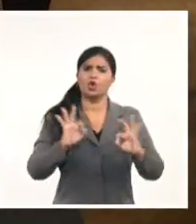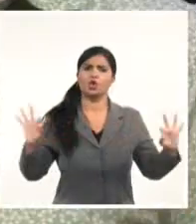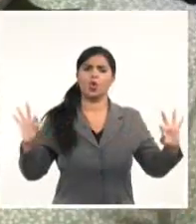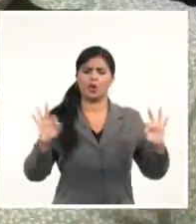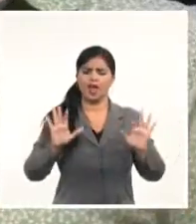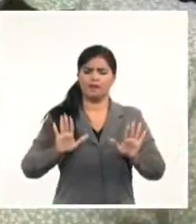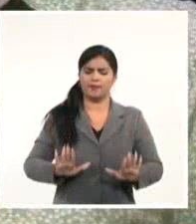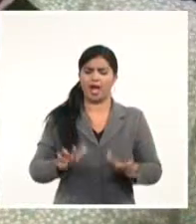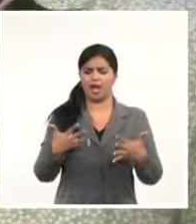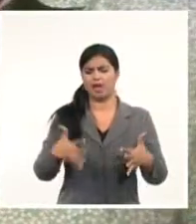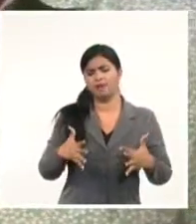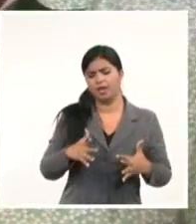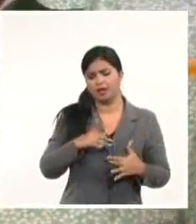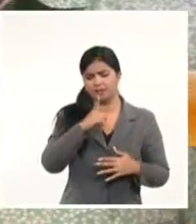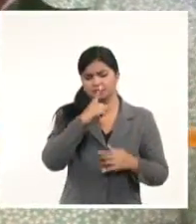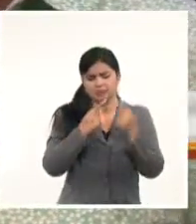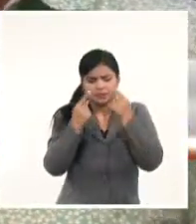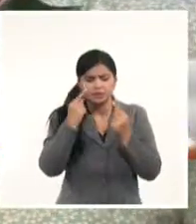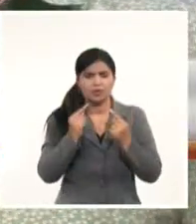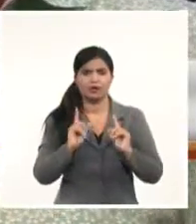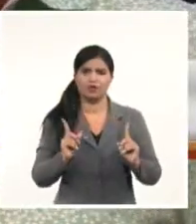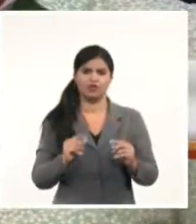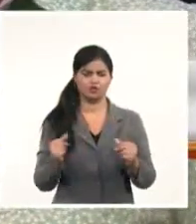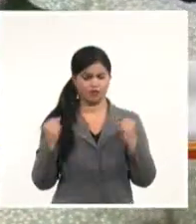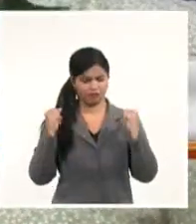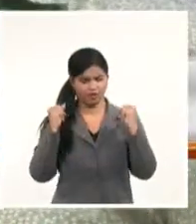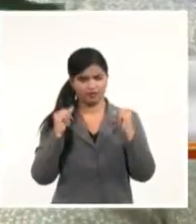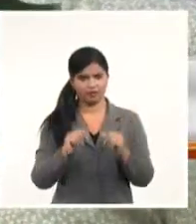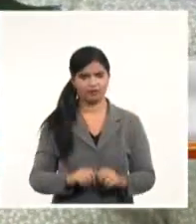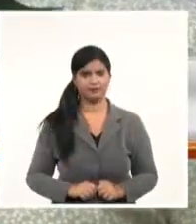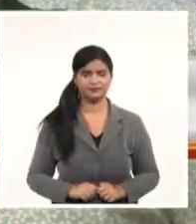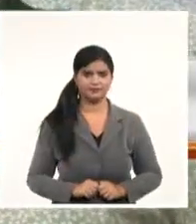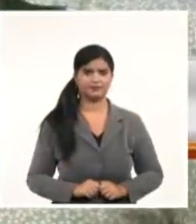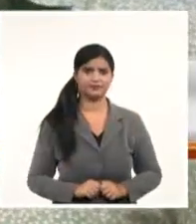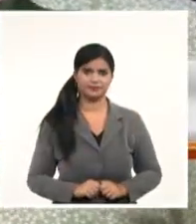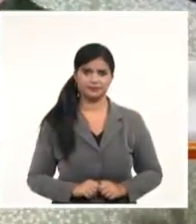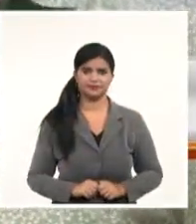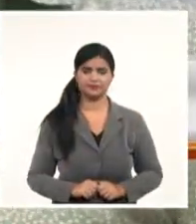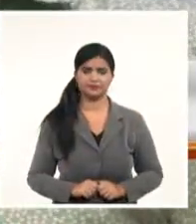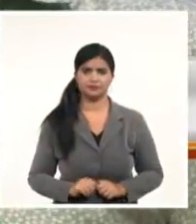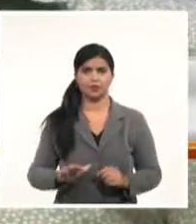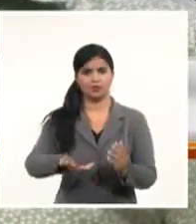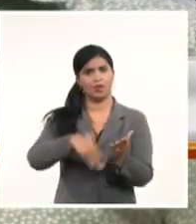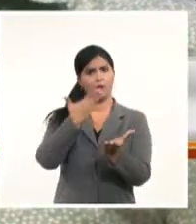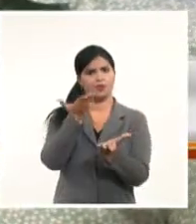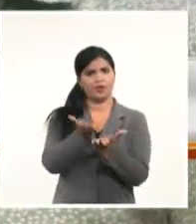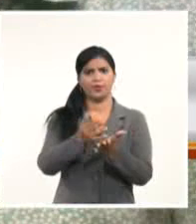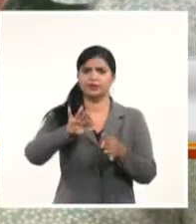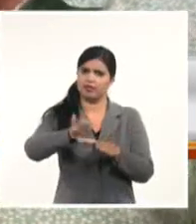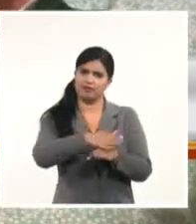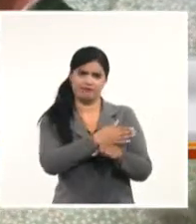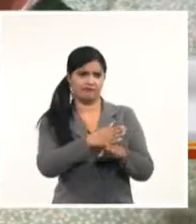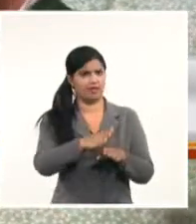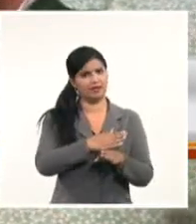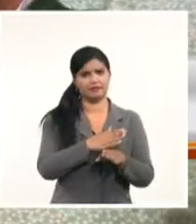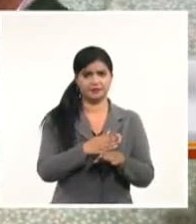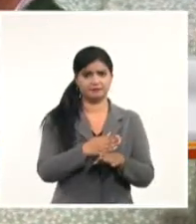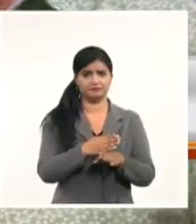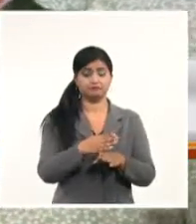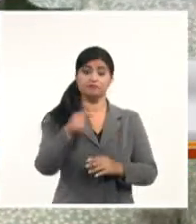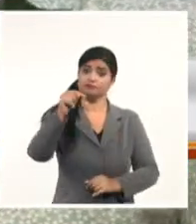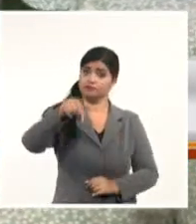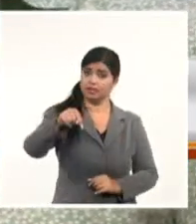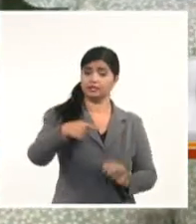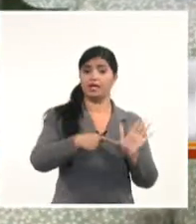dificultades. Es la primera obra de la trilogía que está compuesta por No tengo saldo, Todavía y Ahora qué. Pero en este caso